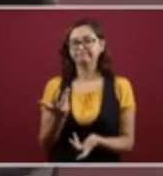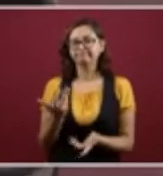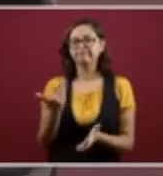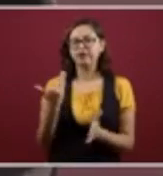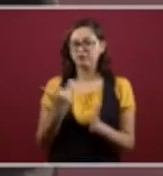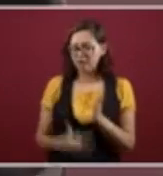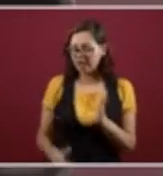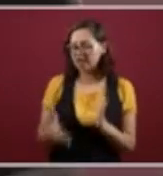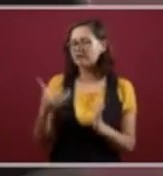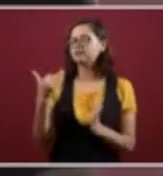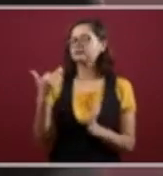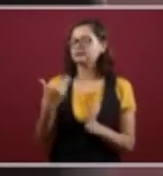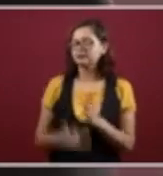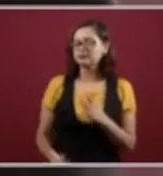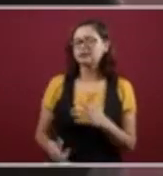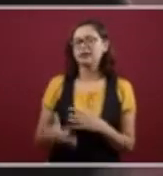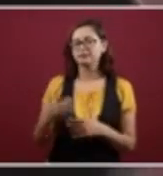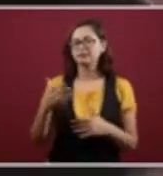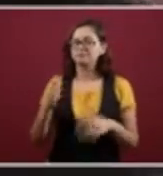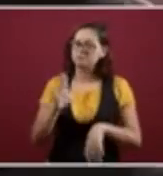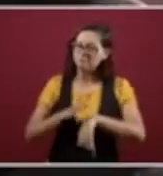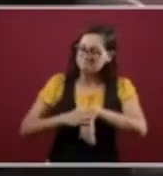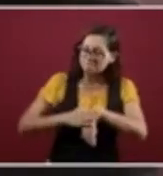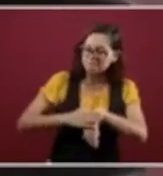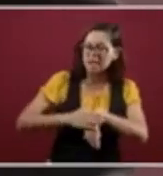zarandear a algunos,